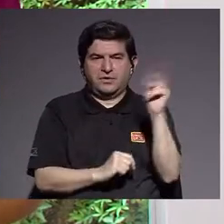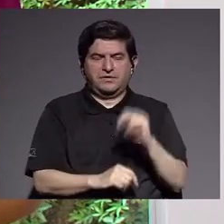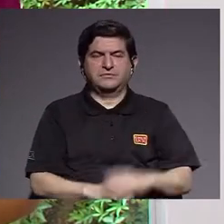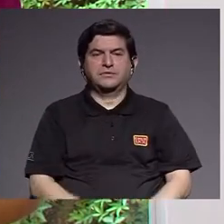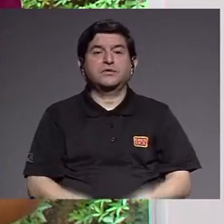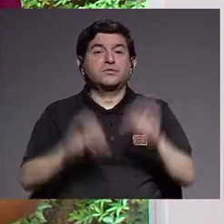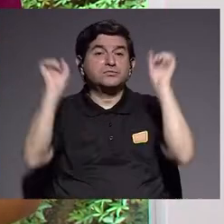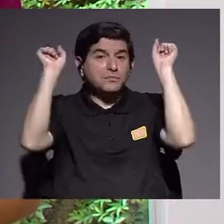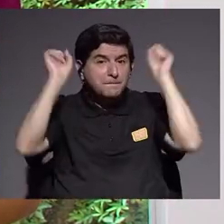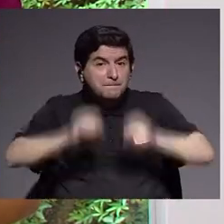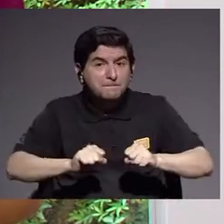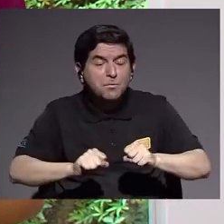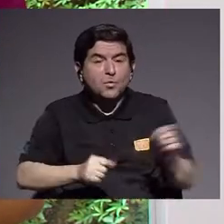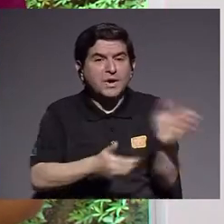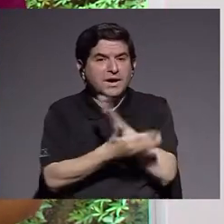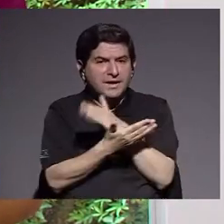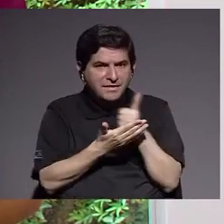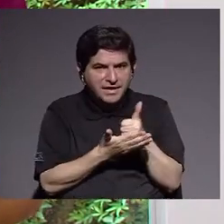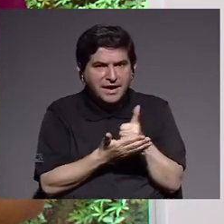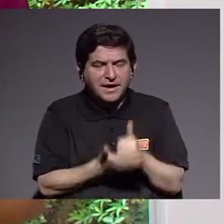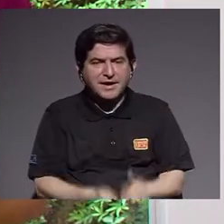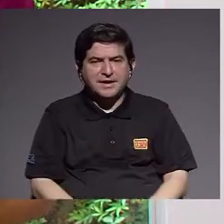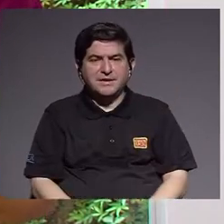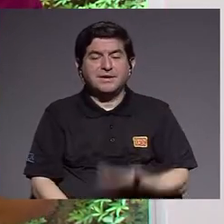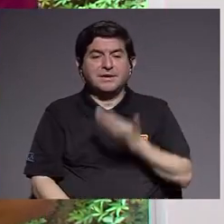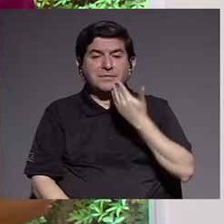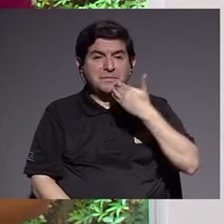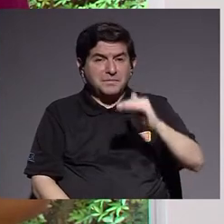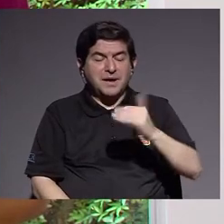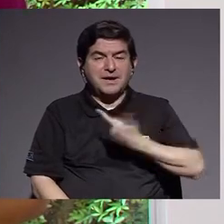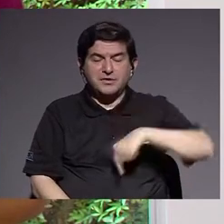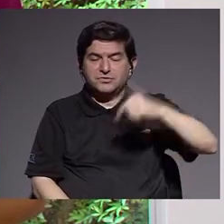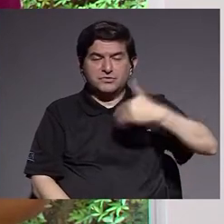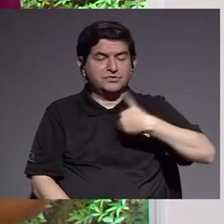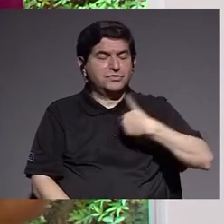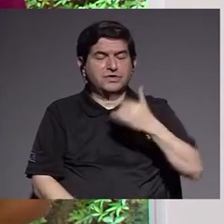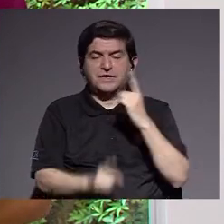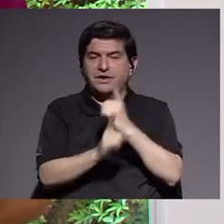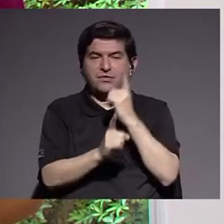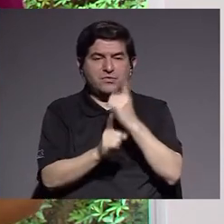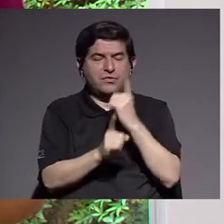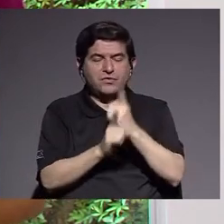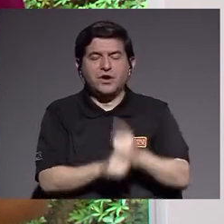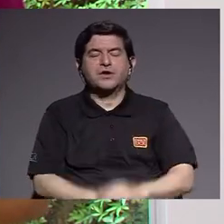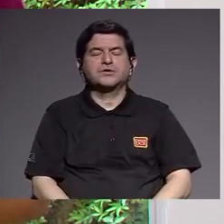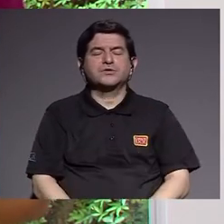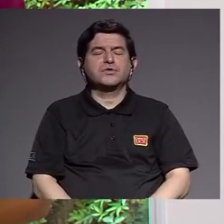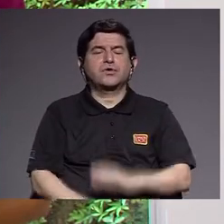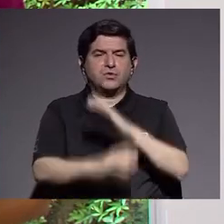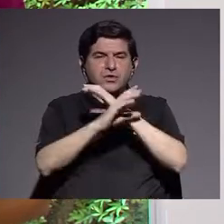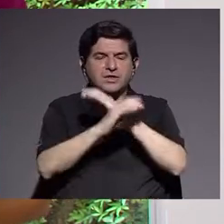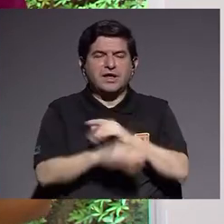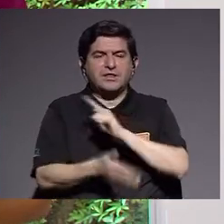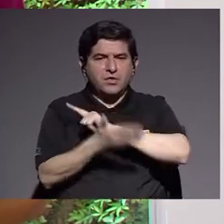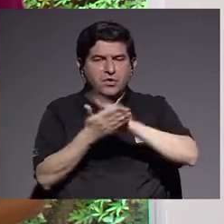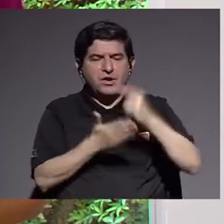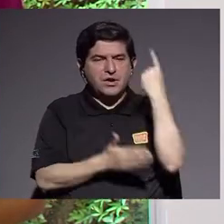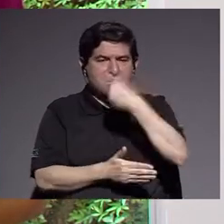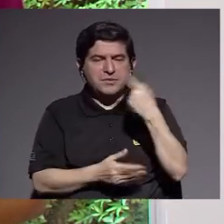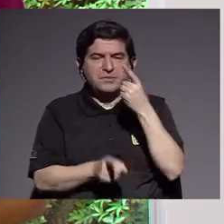retiros puede ser algo malo para nosotros si no tenemos los cuidados adecuados si no tenemos la higiene bucal